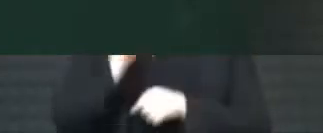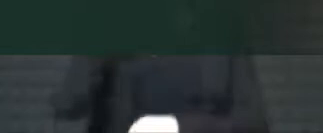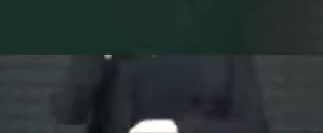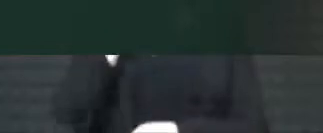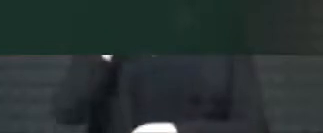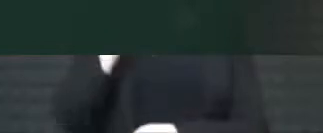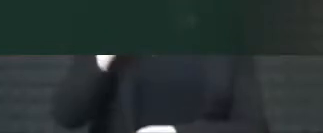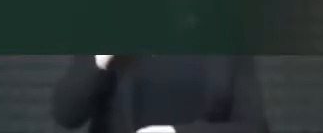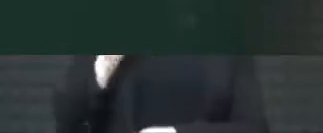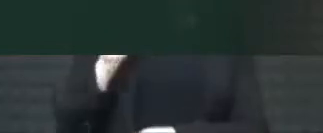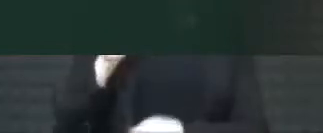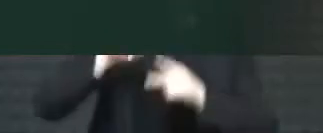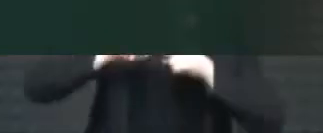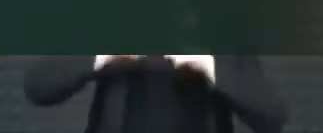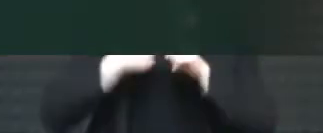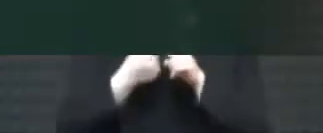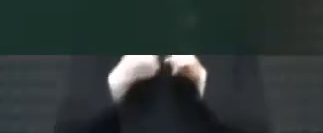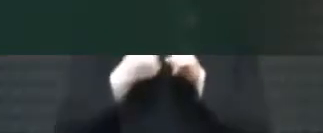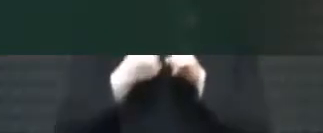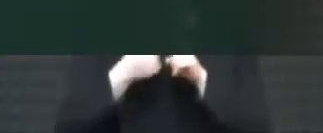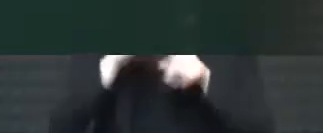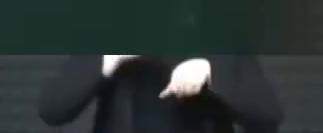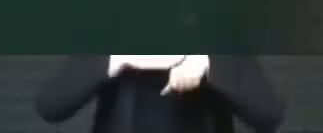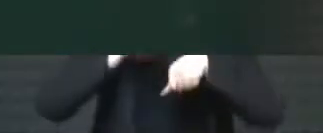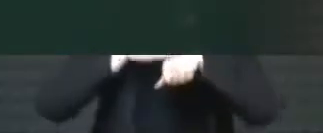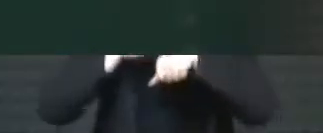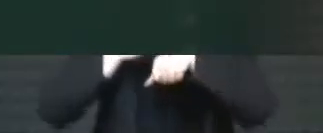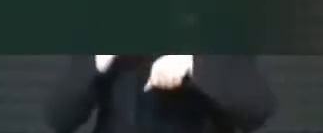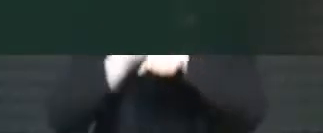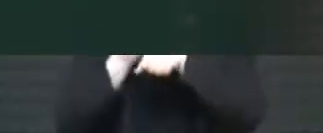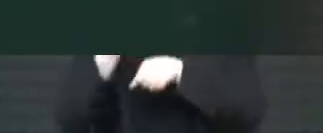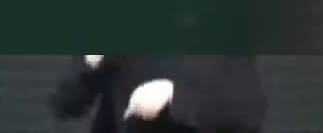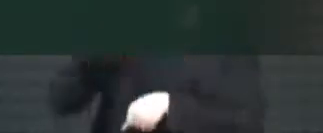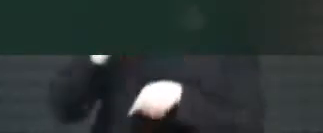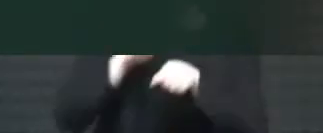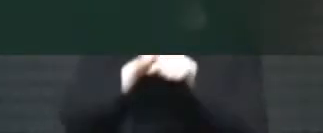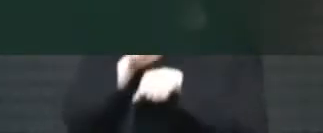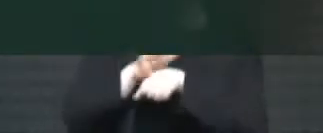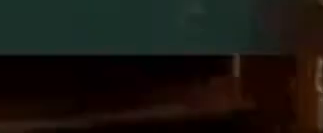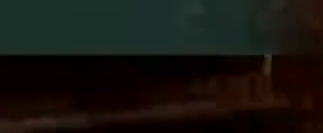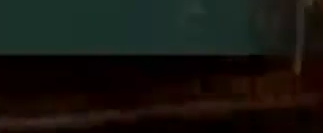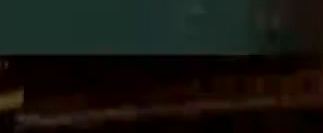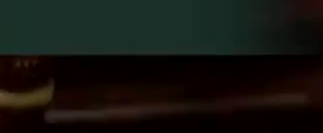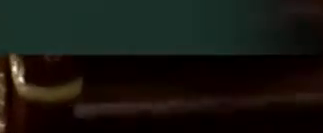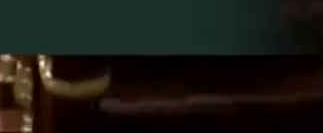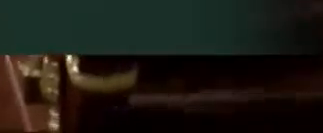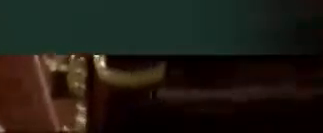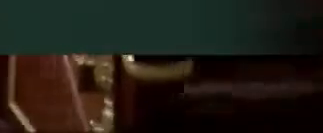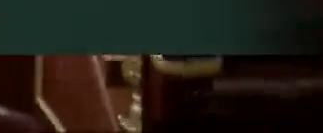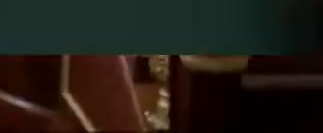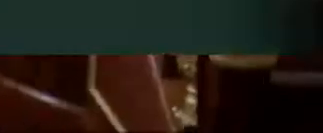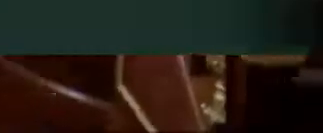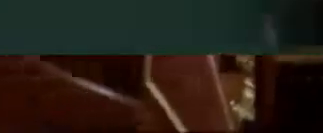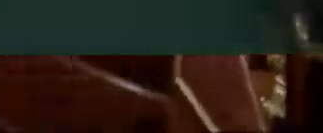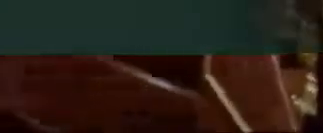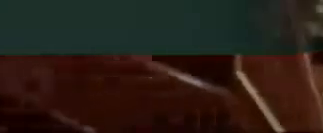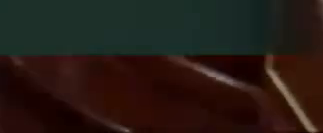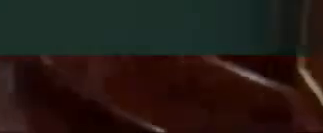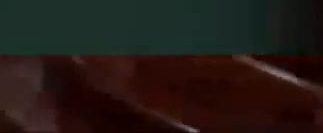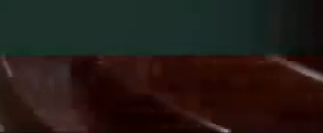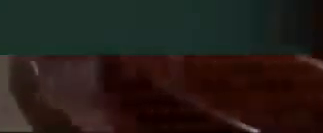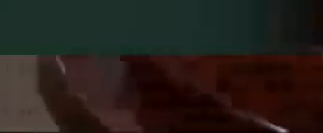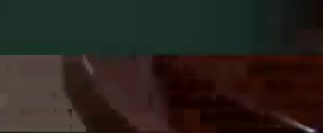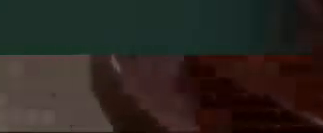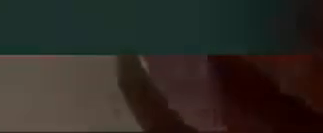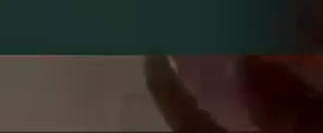Programa General de Desarrollo Urbano de la Ciudad de México, con el objetivo de bajar los costos de la vivienda de interés social, interés popular y